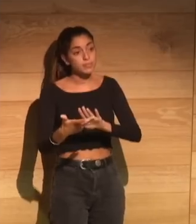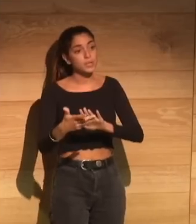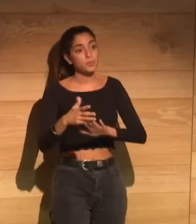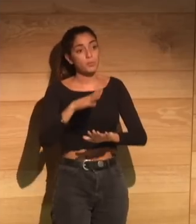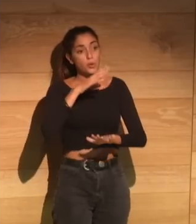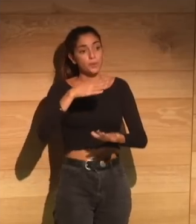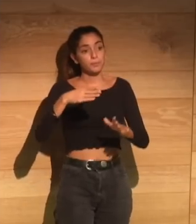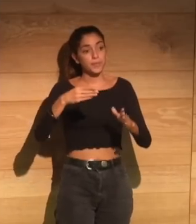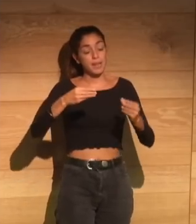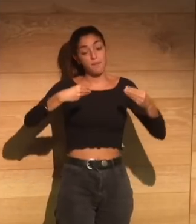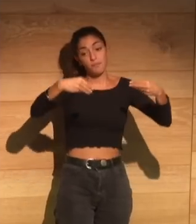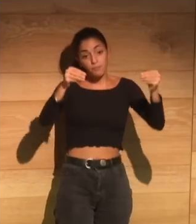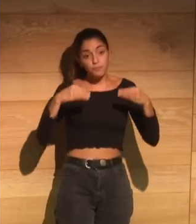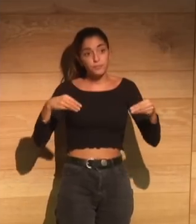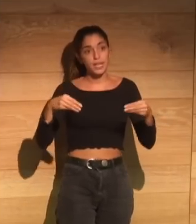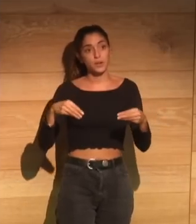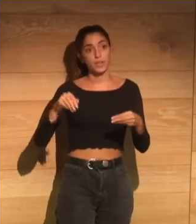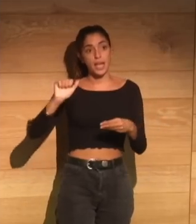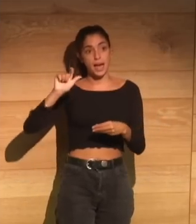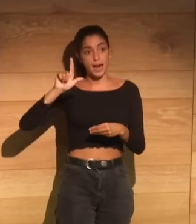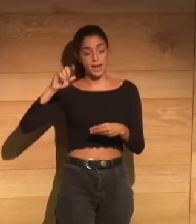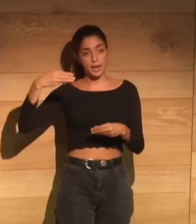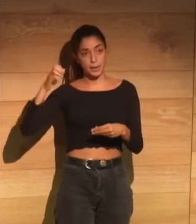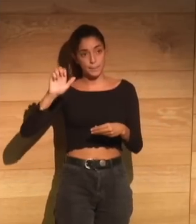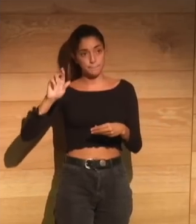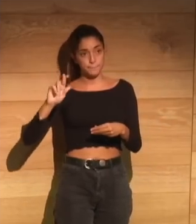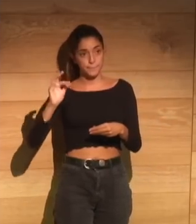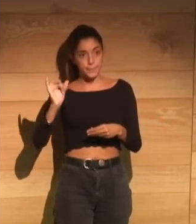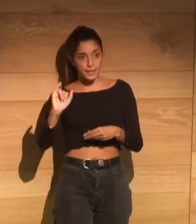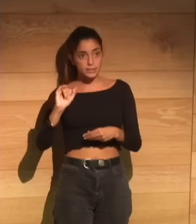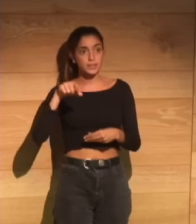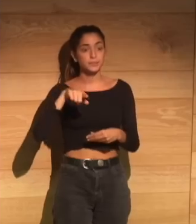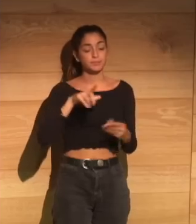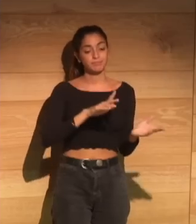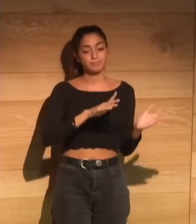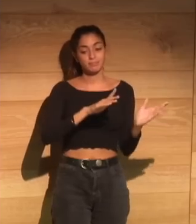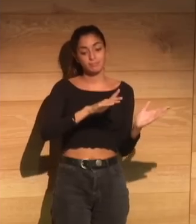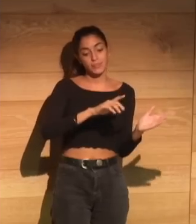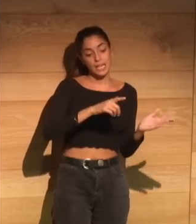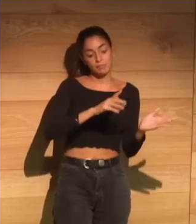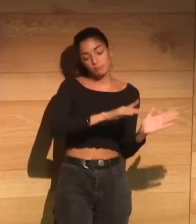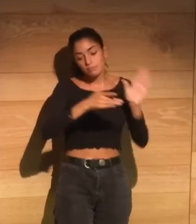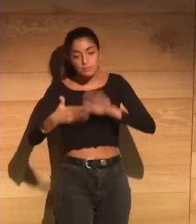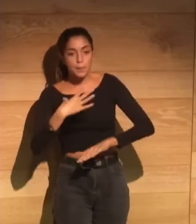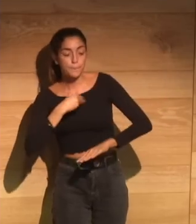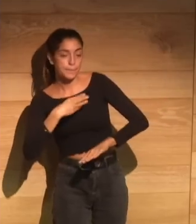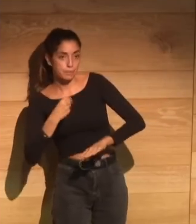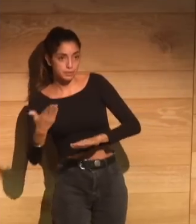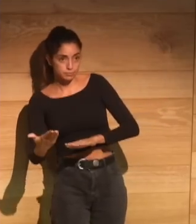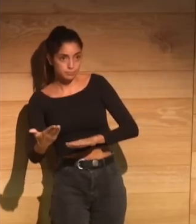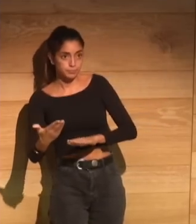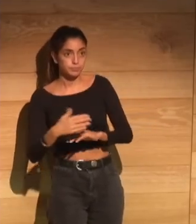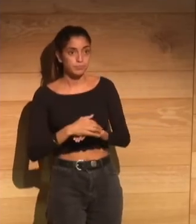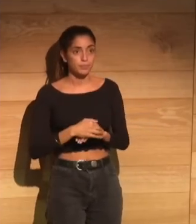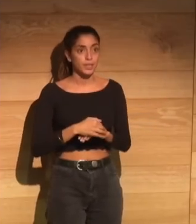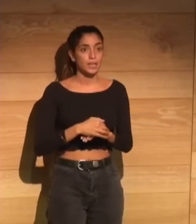de Alberti te obliga a ver las cosas y recordarlas exactamente, tener una referencia constante y después plasmarlas en el papel. Con Durero ya